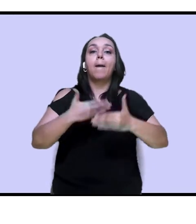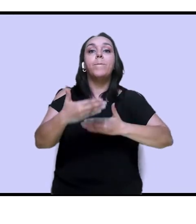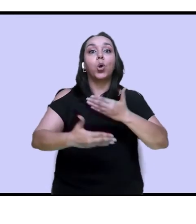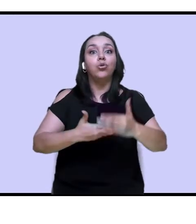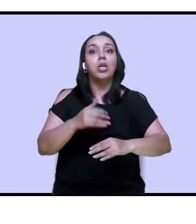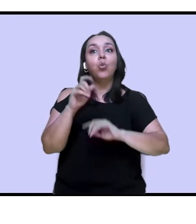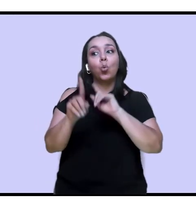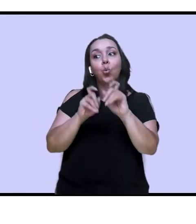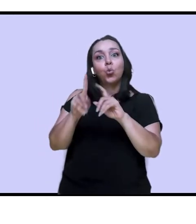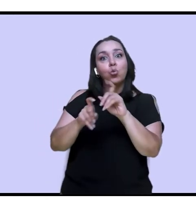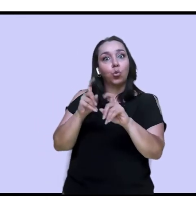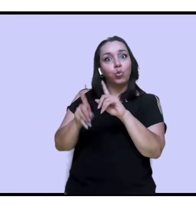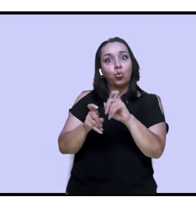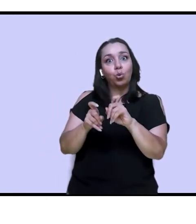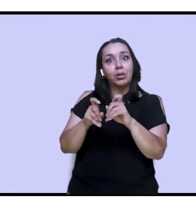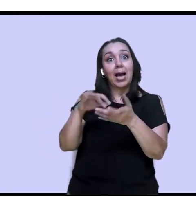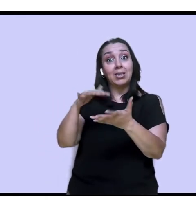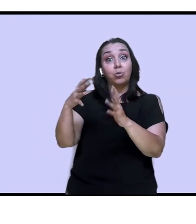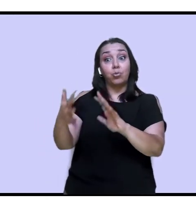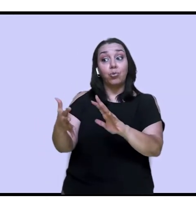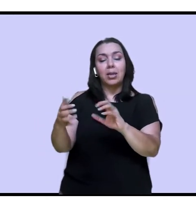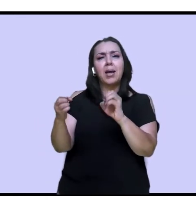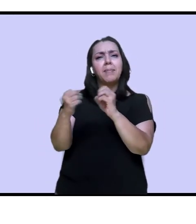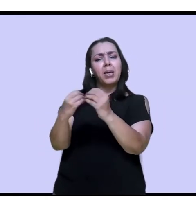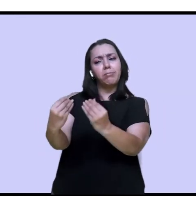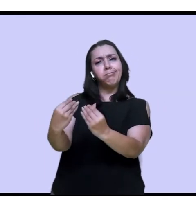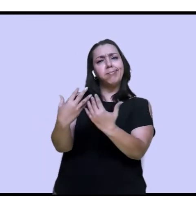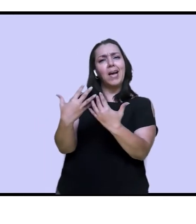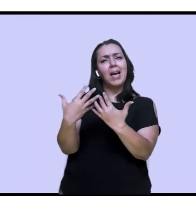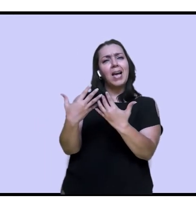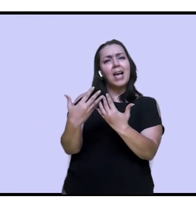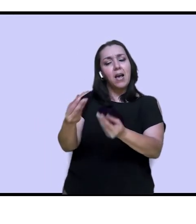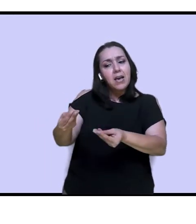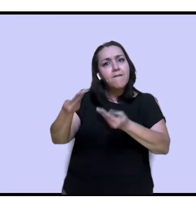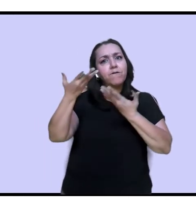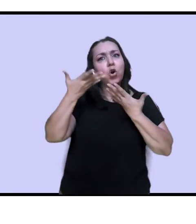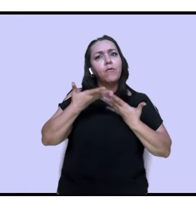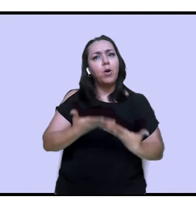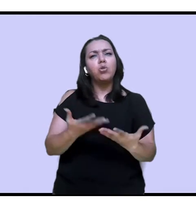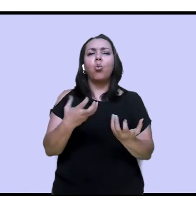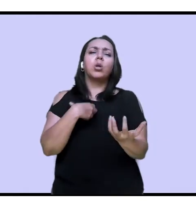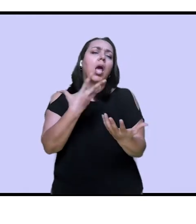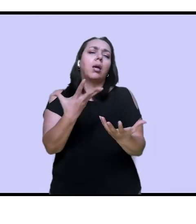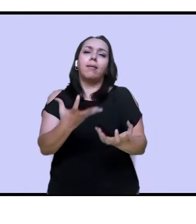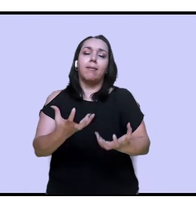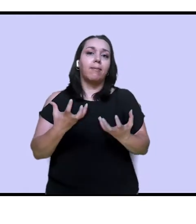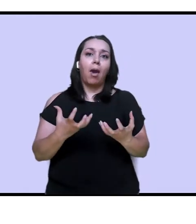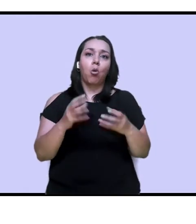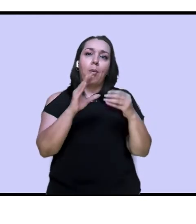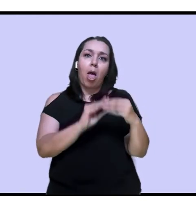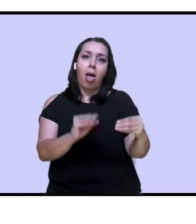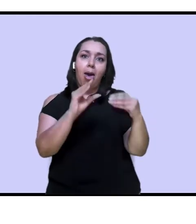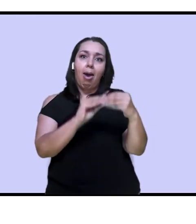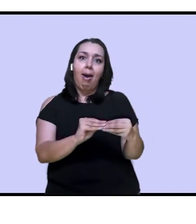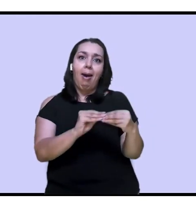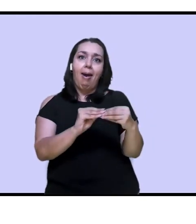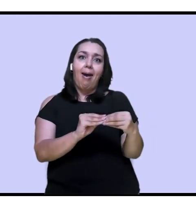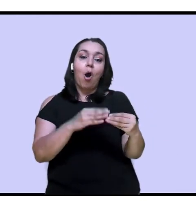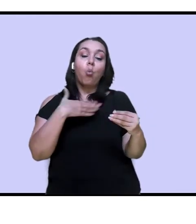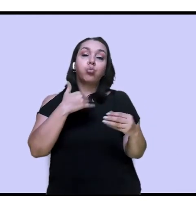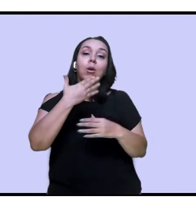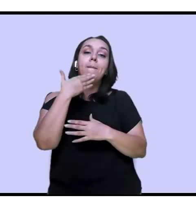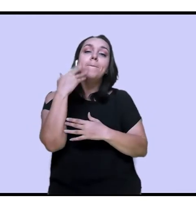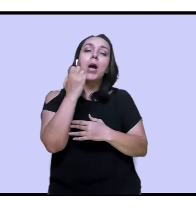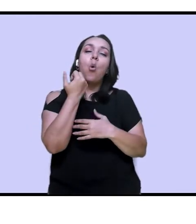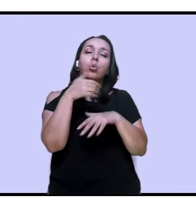que el proceso de consulta estudiantil siempre nos va a dar luces de qué es lo que se quiere, qué es lo que se necesita para poder